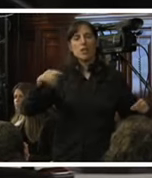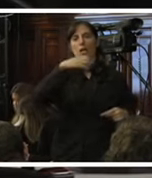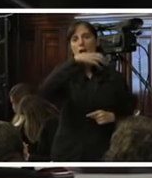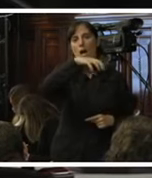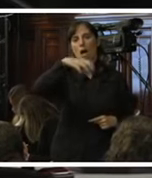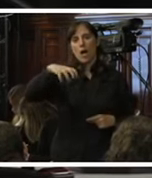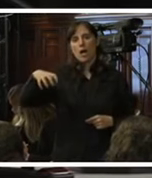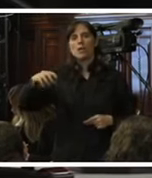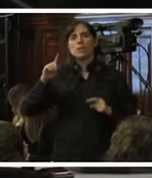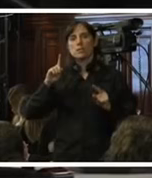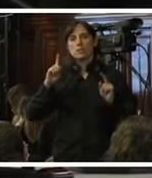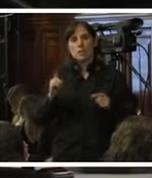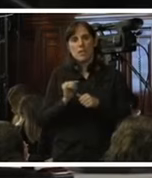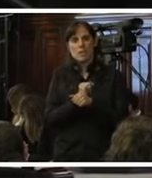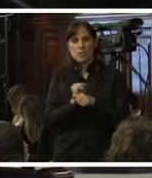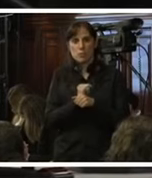y los instructivos que se han